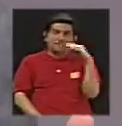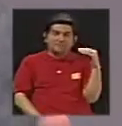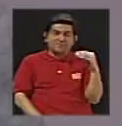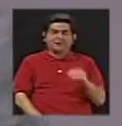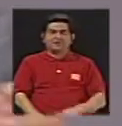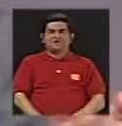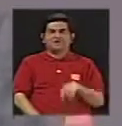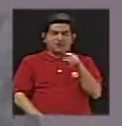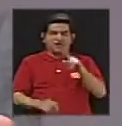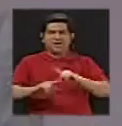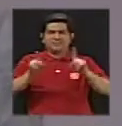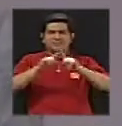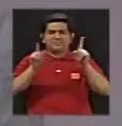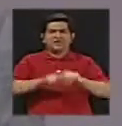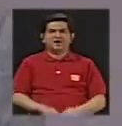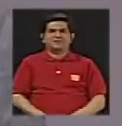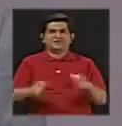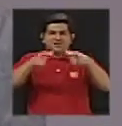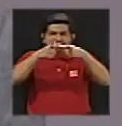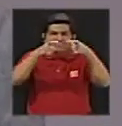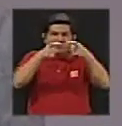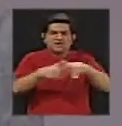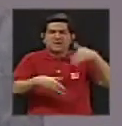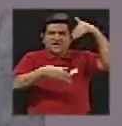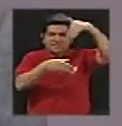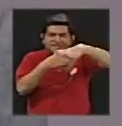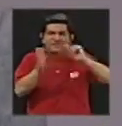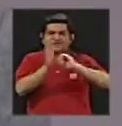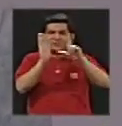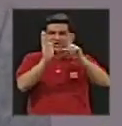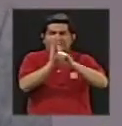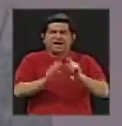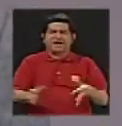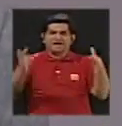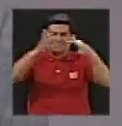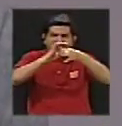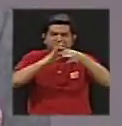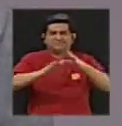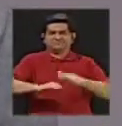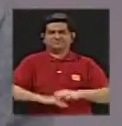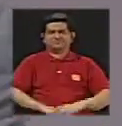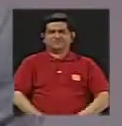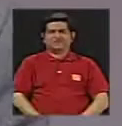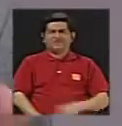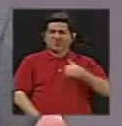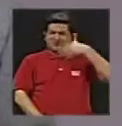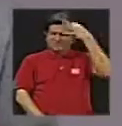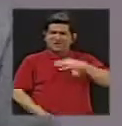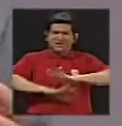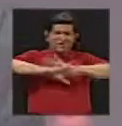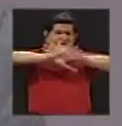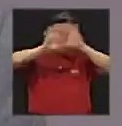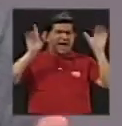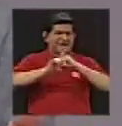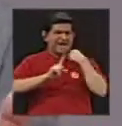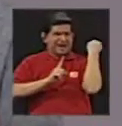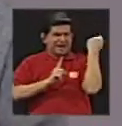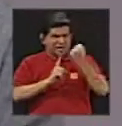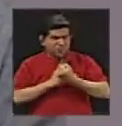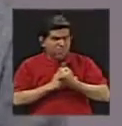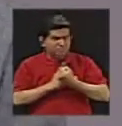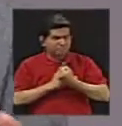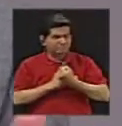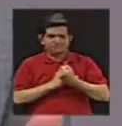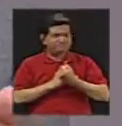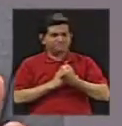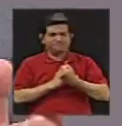y en un conjunto de minorías operando en la Asamblea Legislativa. Entonces, me parece que en lugar de clarificar la situación, yo por